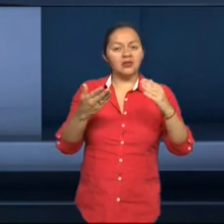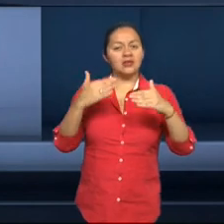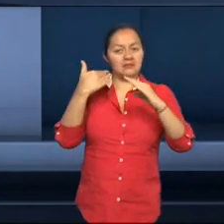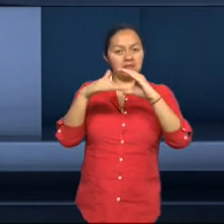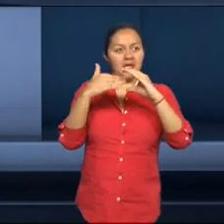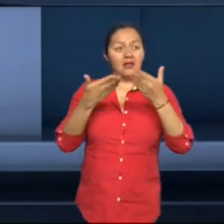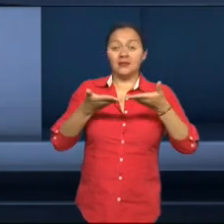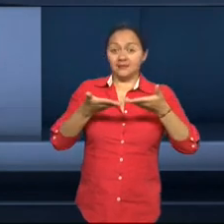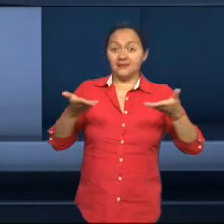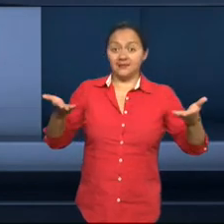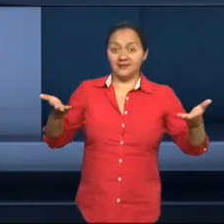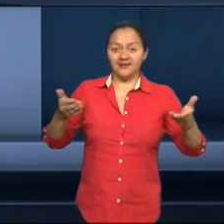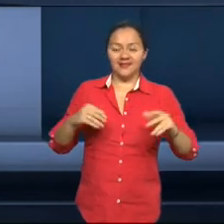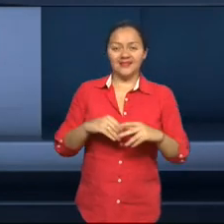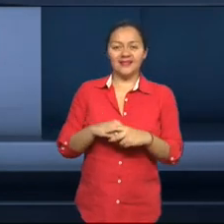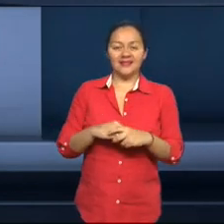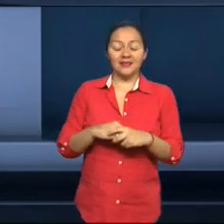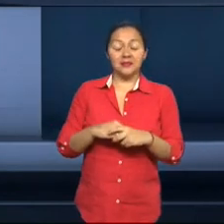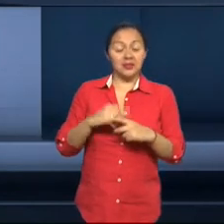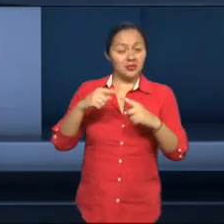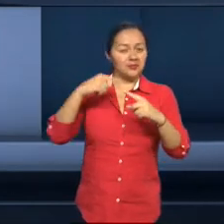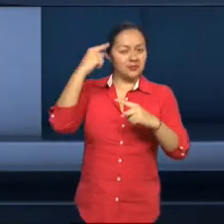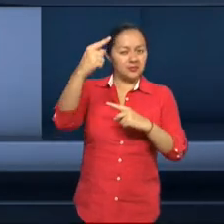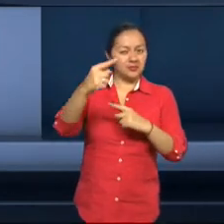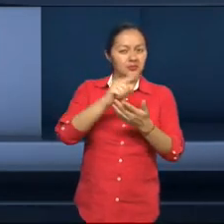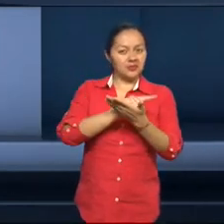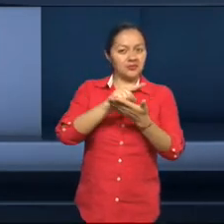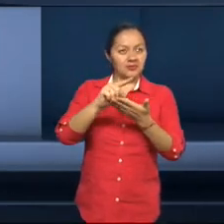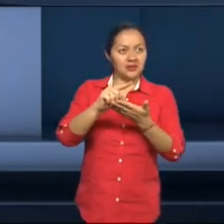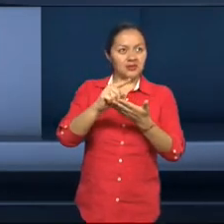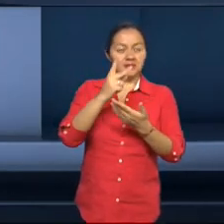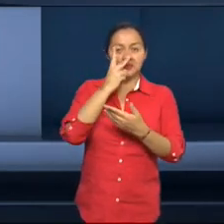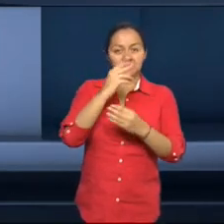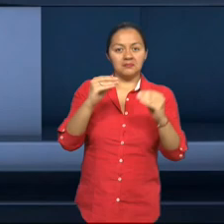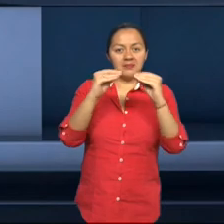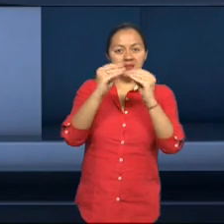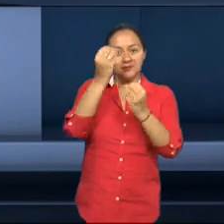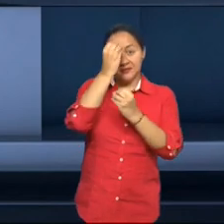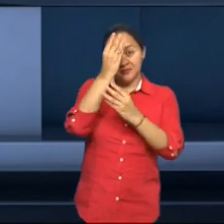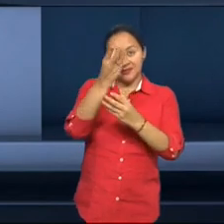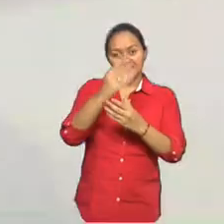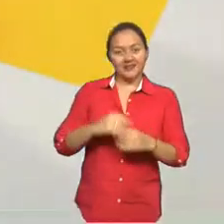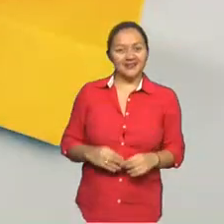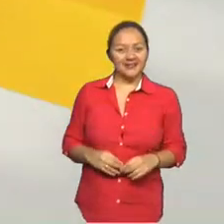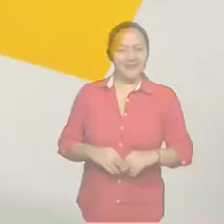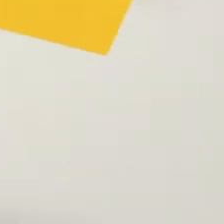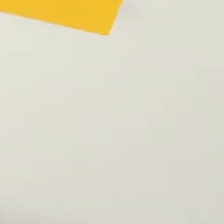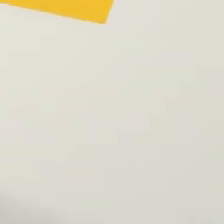construyendoigualdad2017@gmail.com. Los esperamos la próxima semana con más información de su interés.